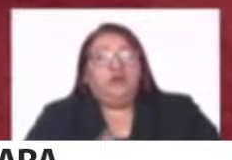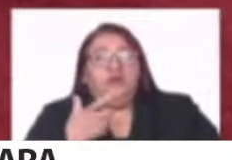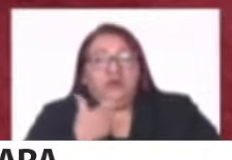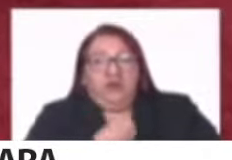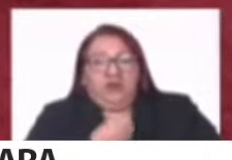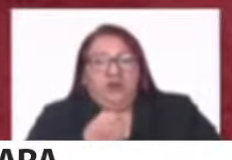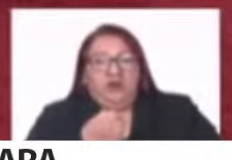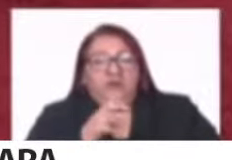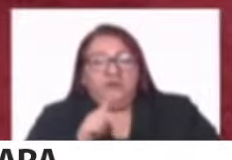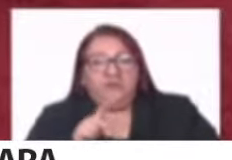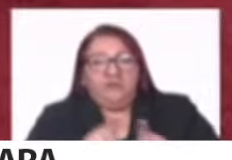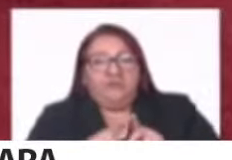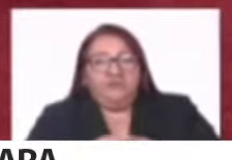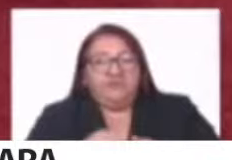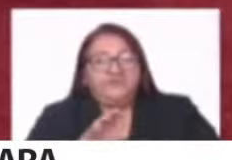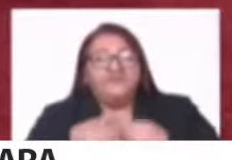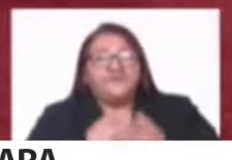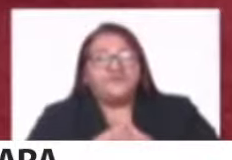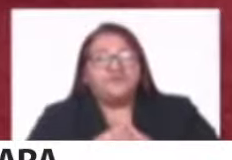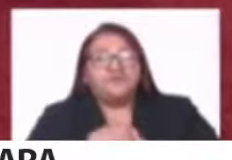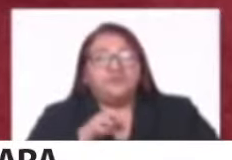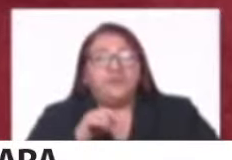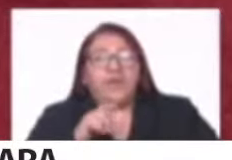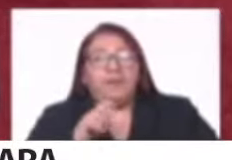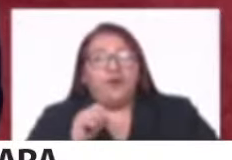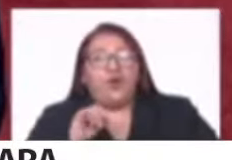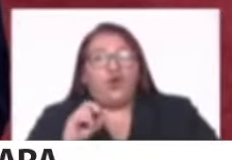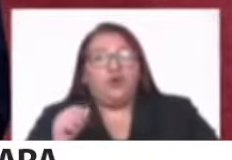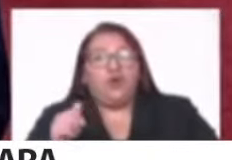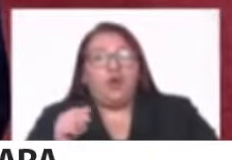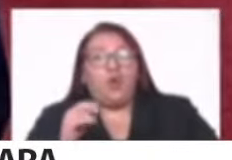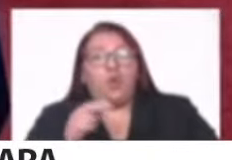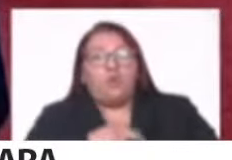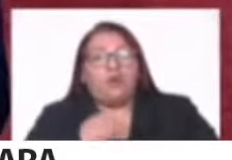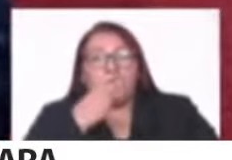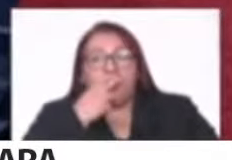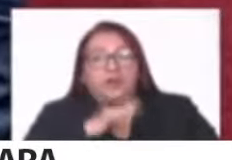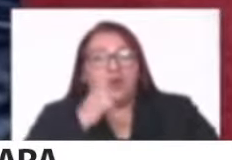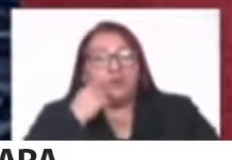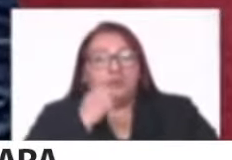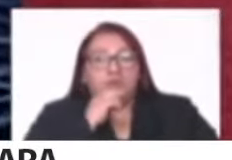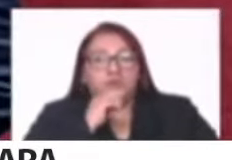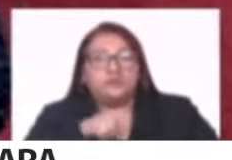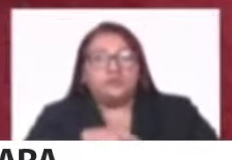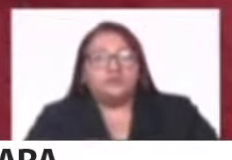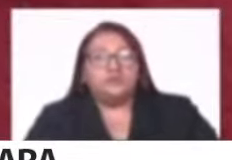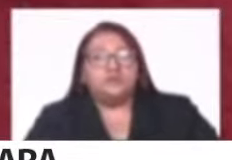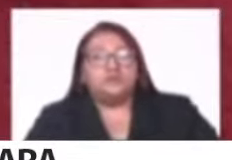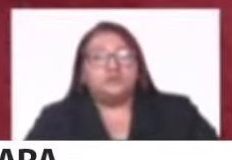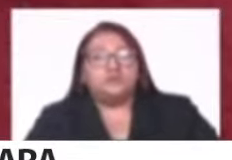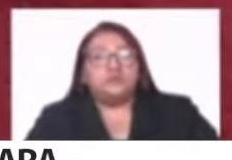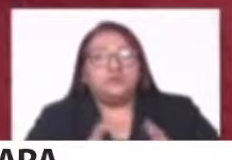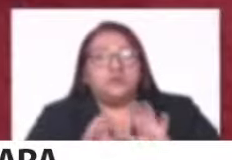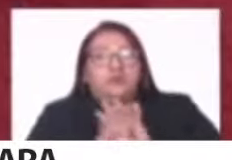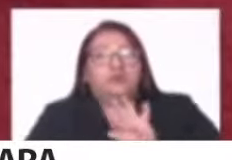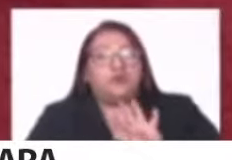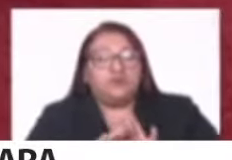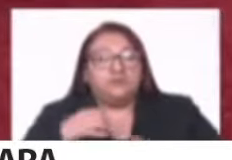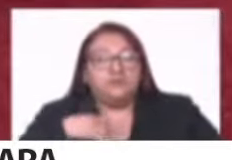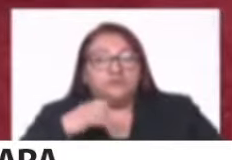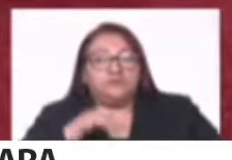vacunación intensiva contra el virus del papiloma humano en niños y niñas. El rubro protección